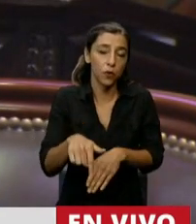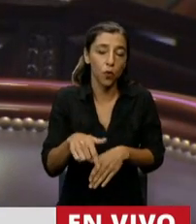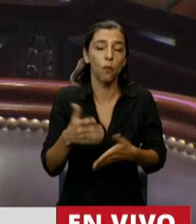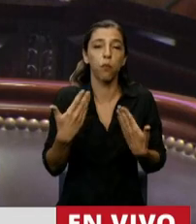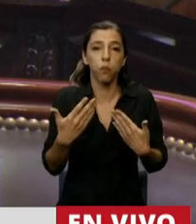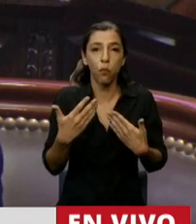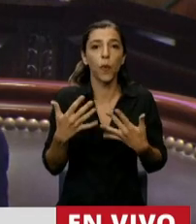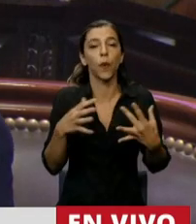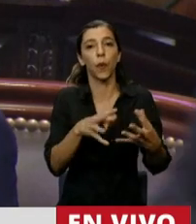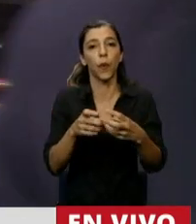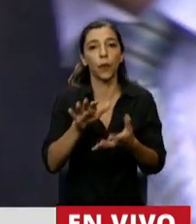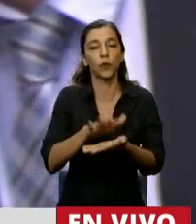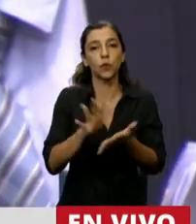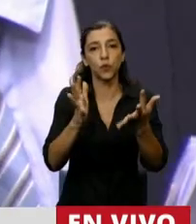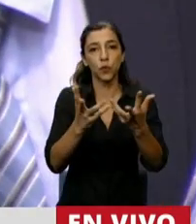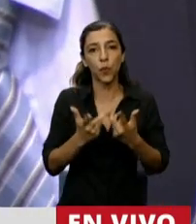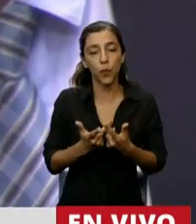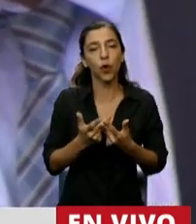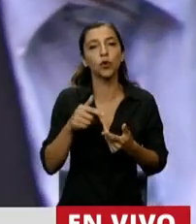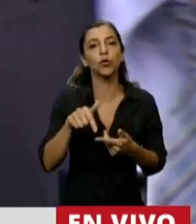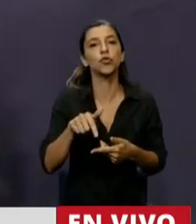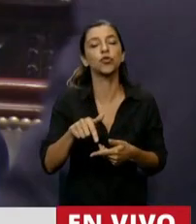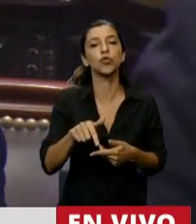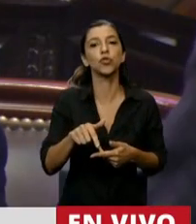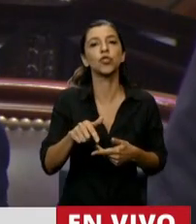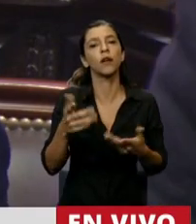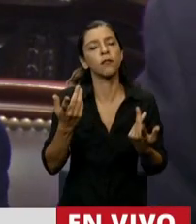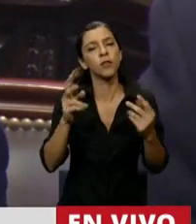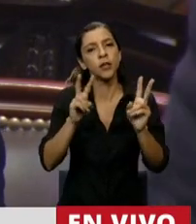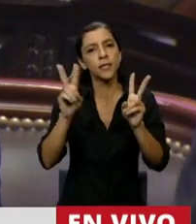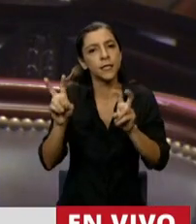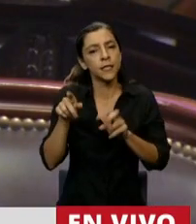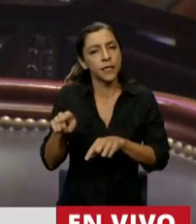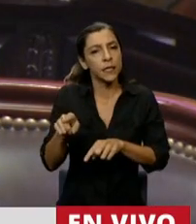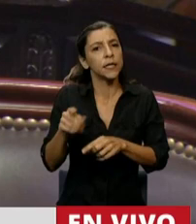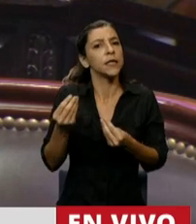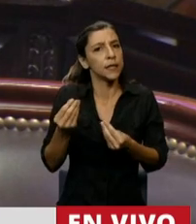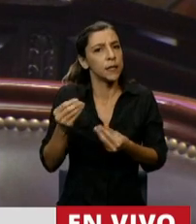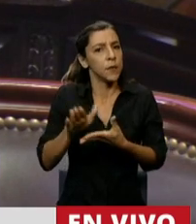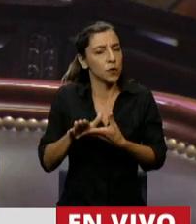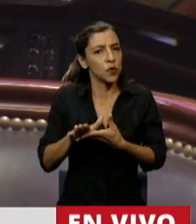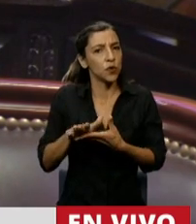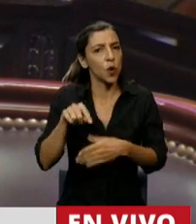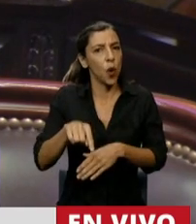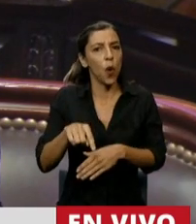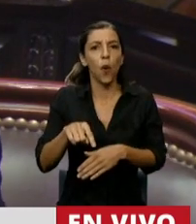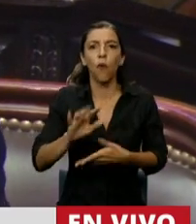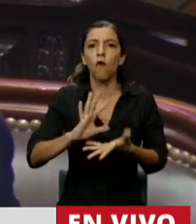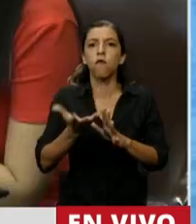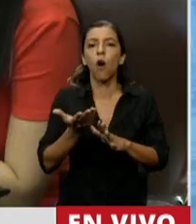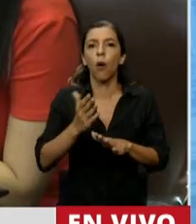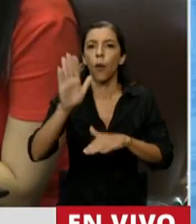un proyecto que tiene que ver con la citación en este